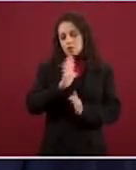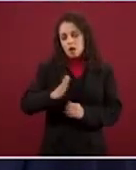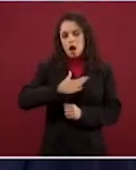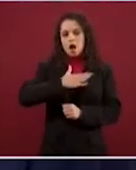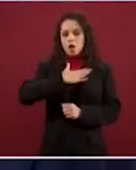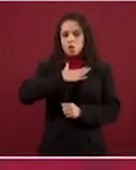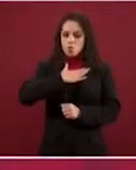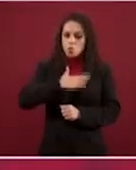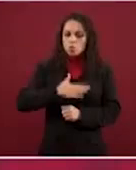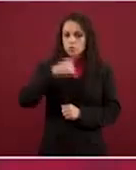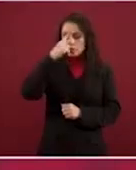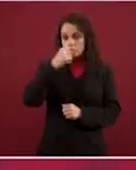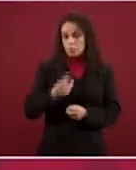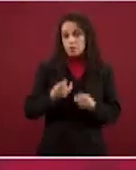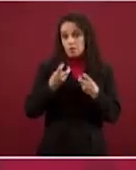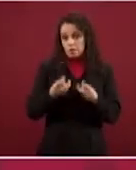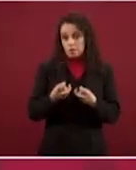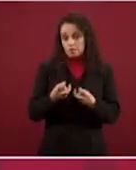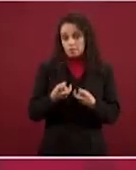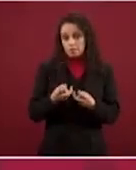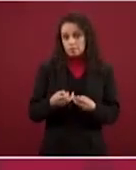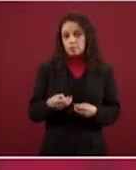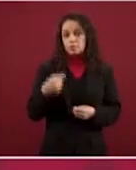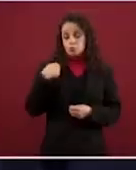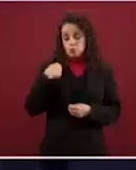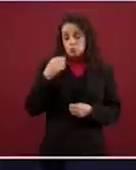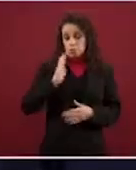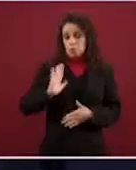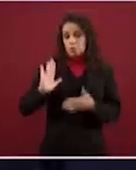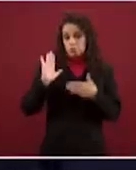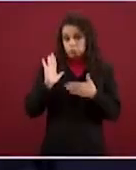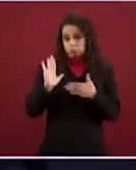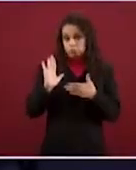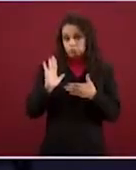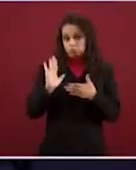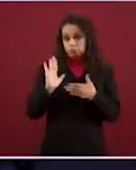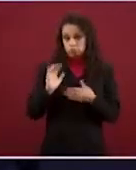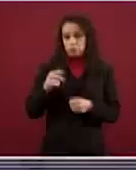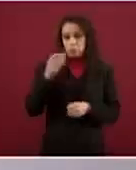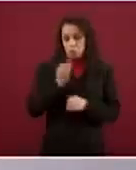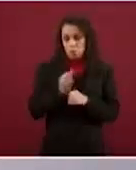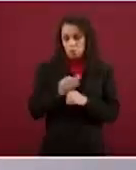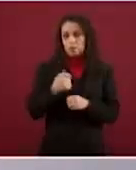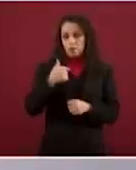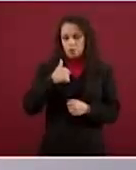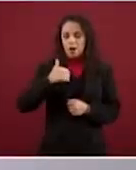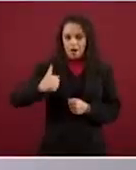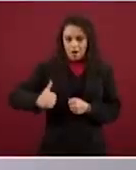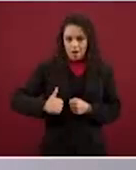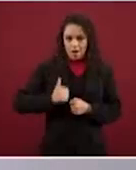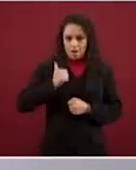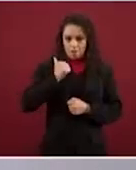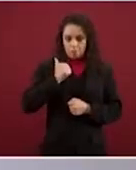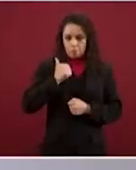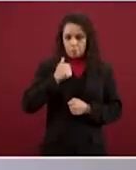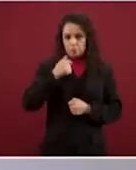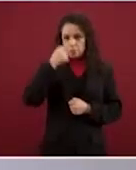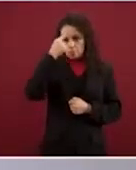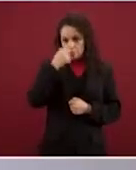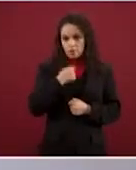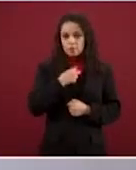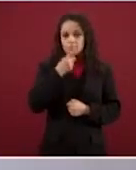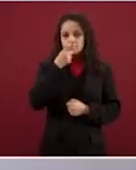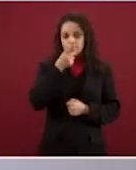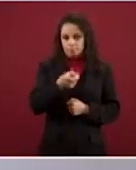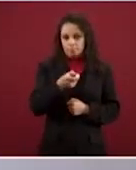Y en eso estamos. Yo me comprometí, aprovecho aquí para pedirle de manera